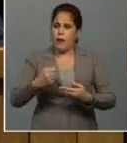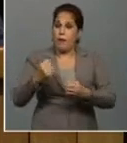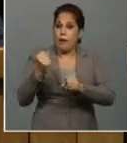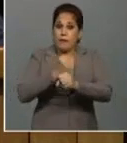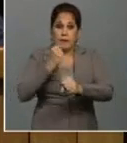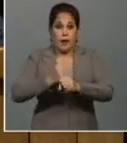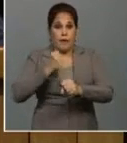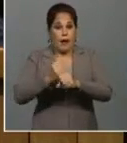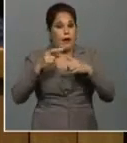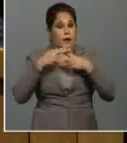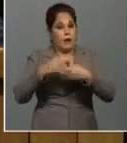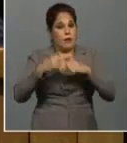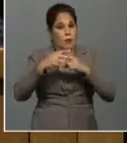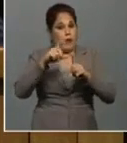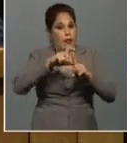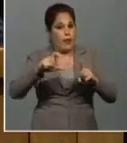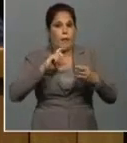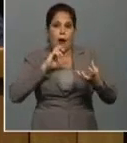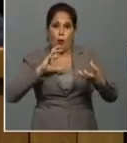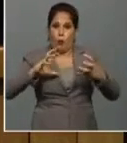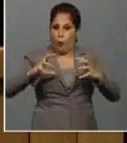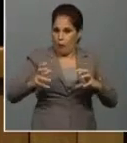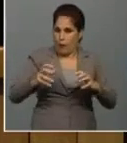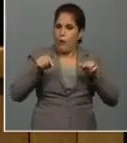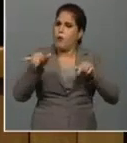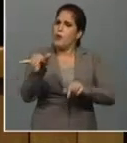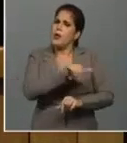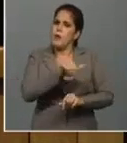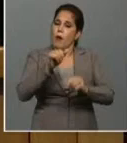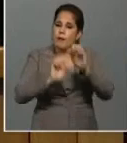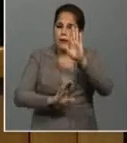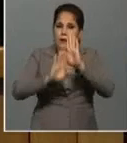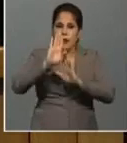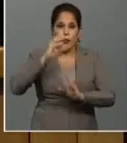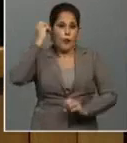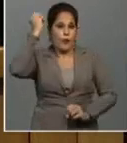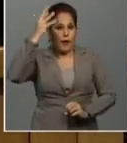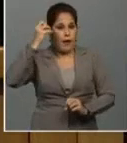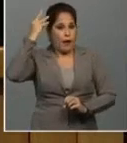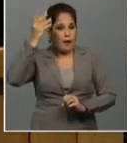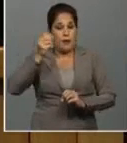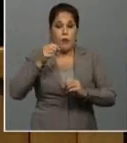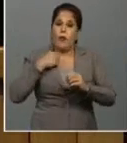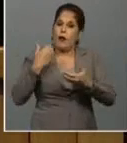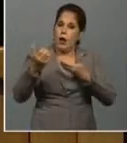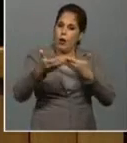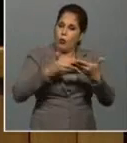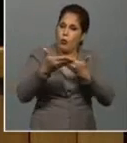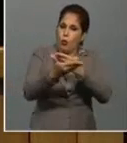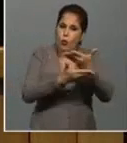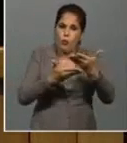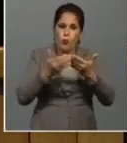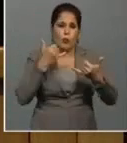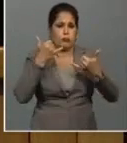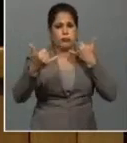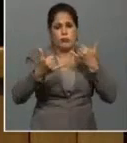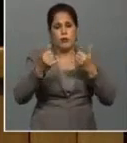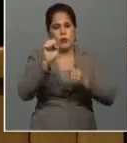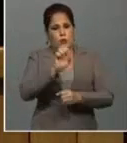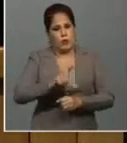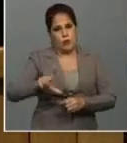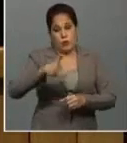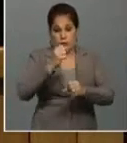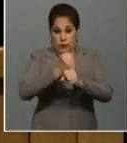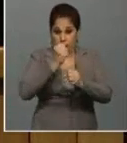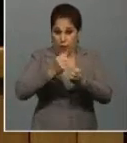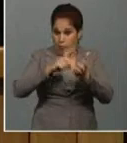el abordaje y la solución de los temas más complejos así como el desarrollo creativo de la comunicación social la labor